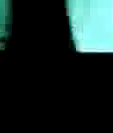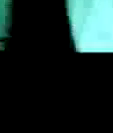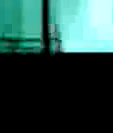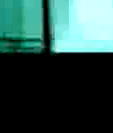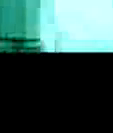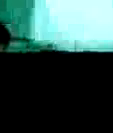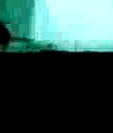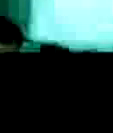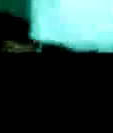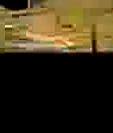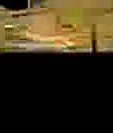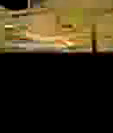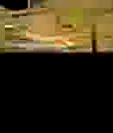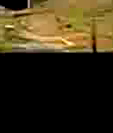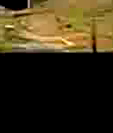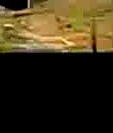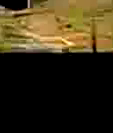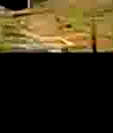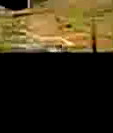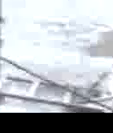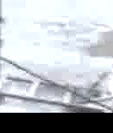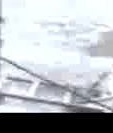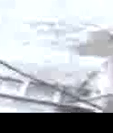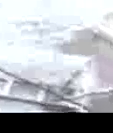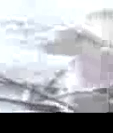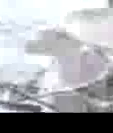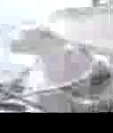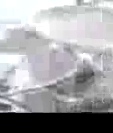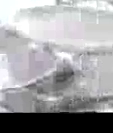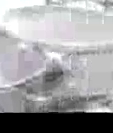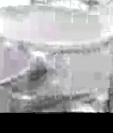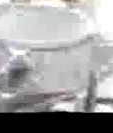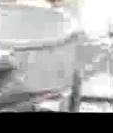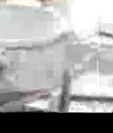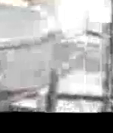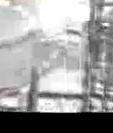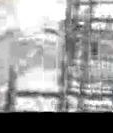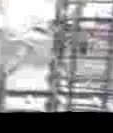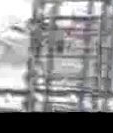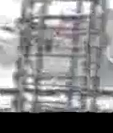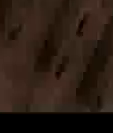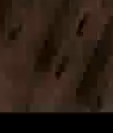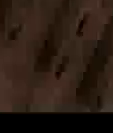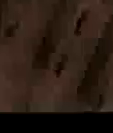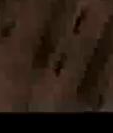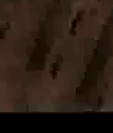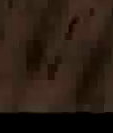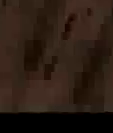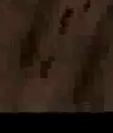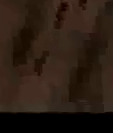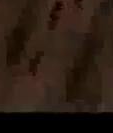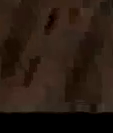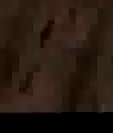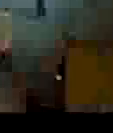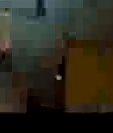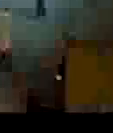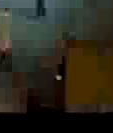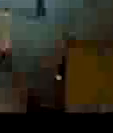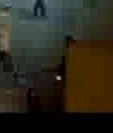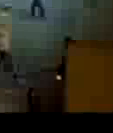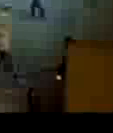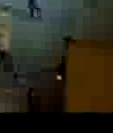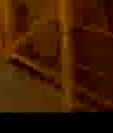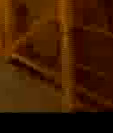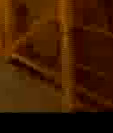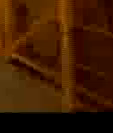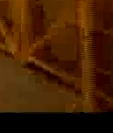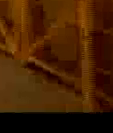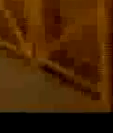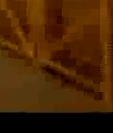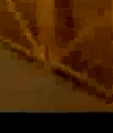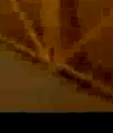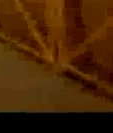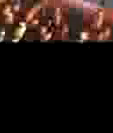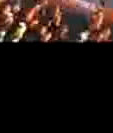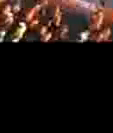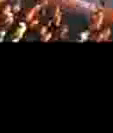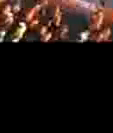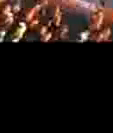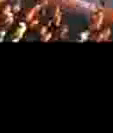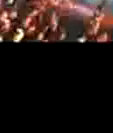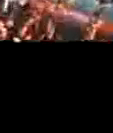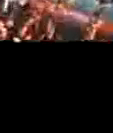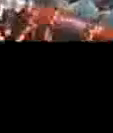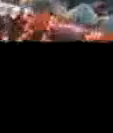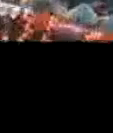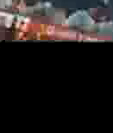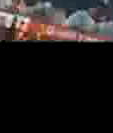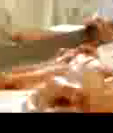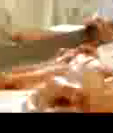Estos índices reflejan la evolución en las tasas de remuneración para dar paso a números que estén alineados con la productividad. Nos afirman que el